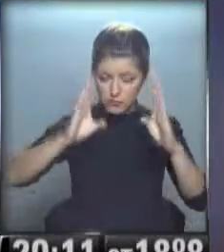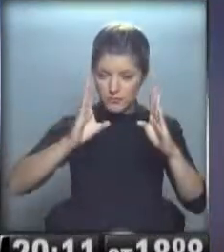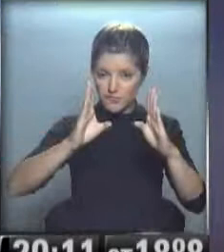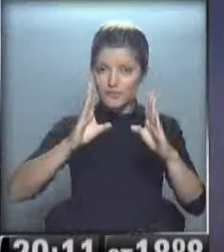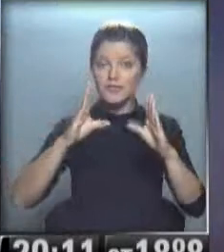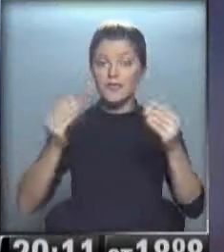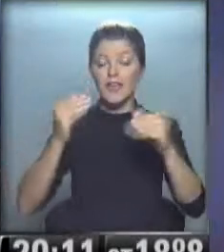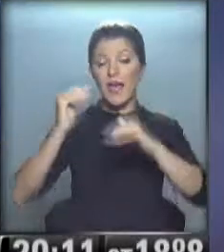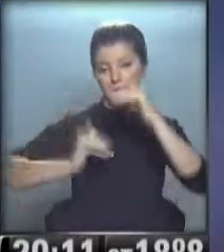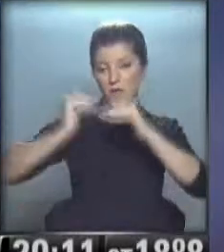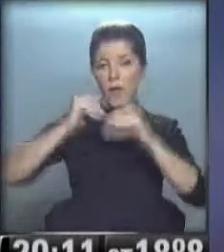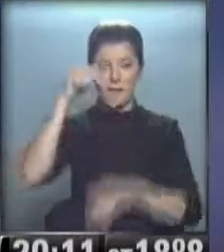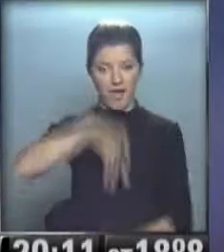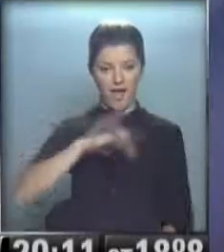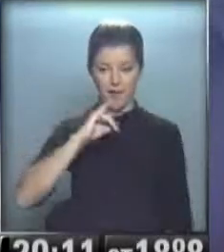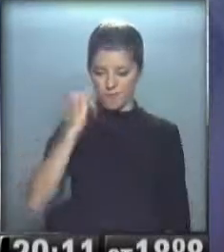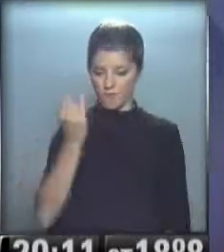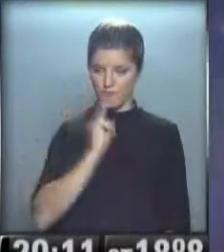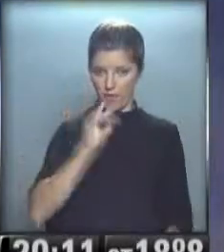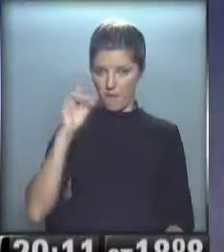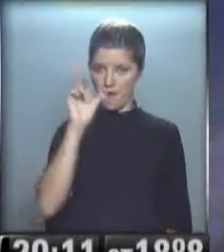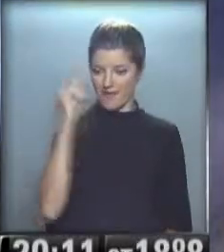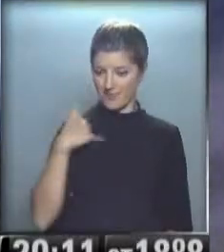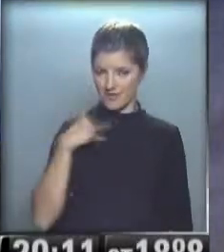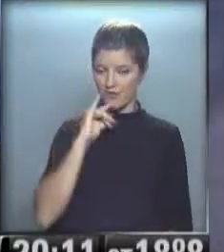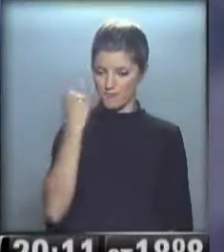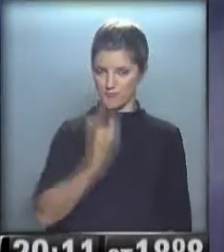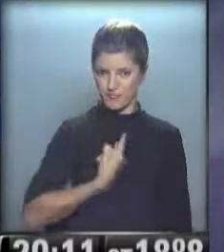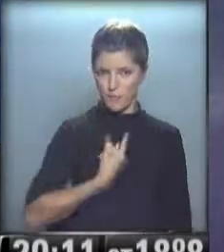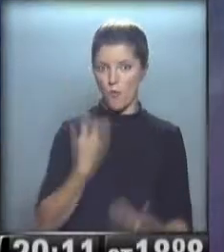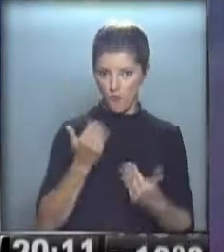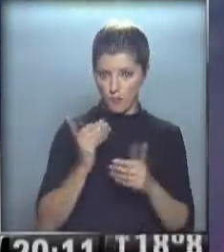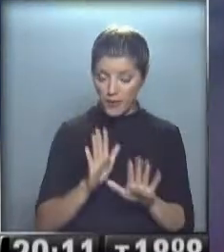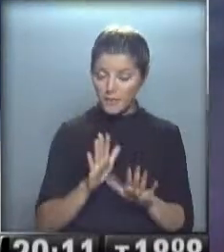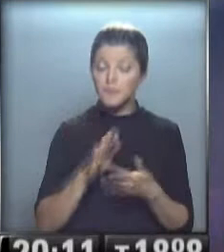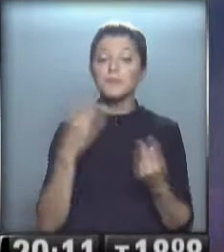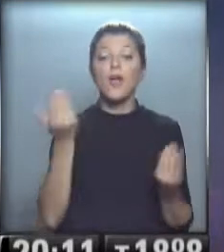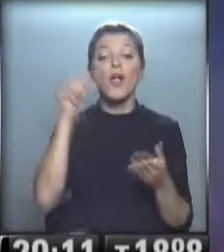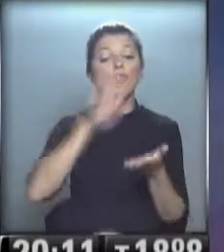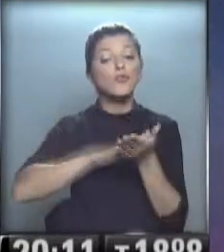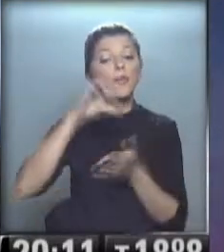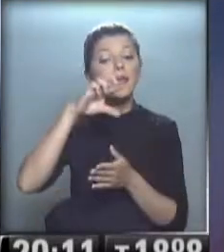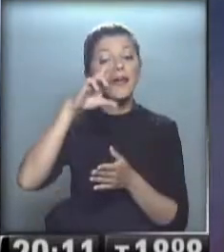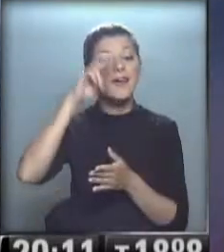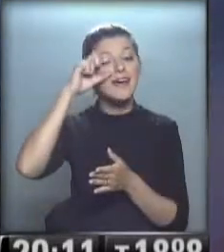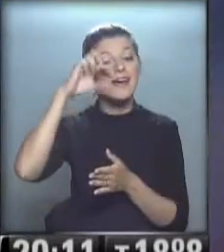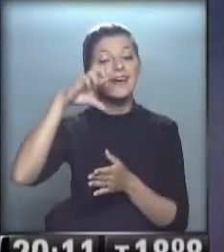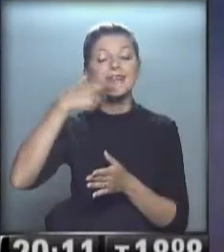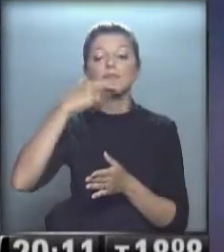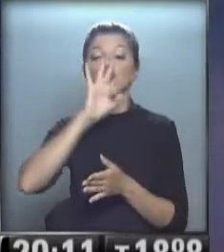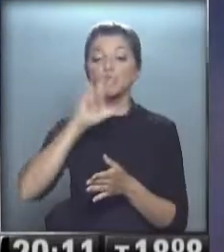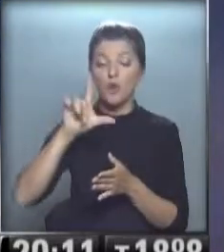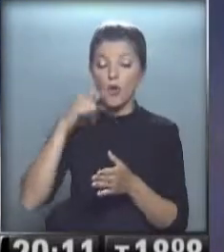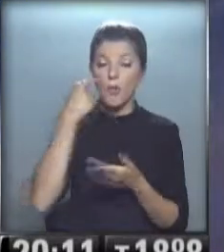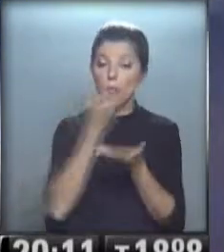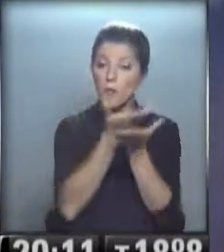los niveles de autoabastecimiento para el país. La solución con el tema Repsol despeja buena parte de los conflictos que